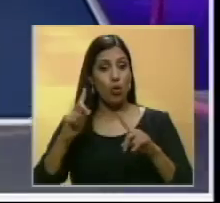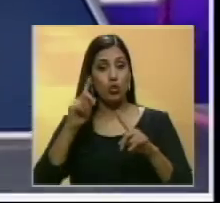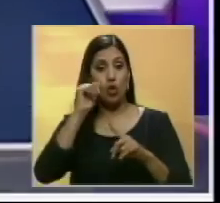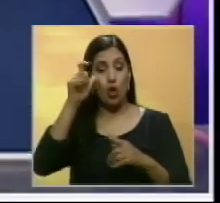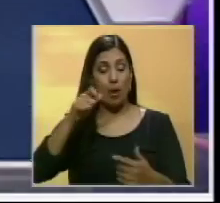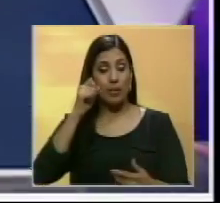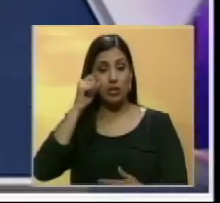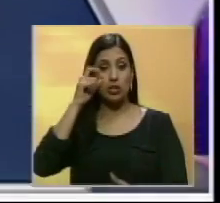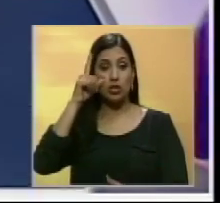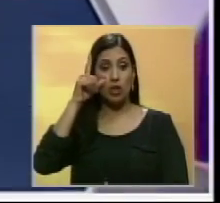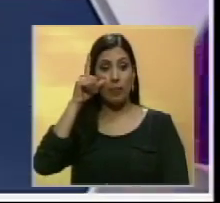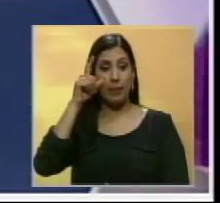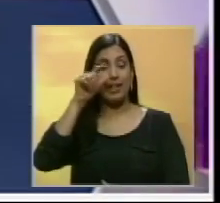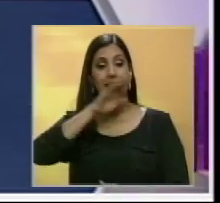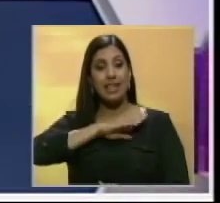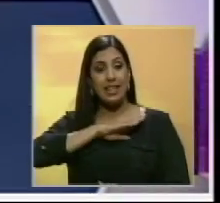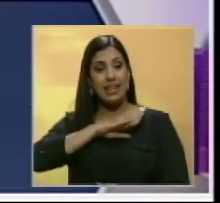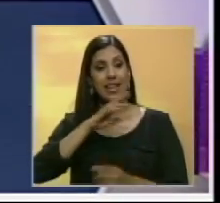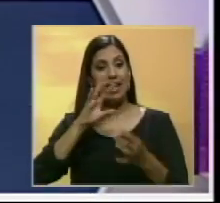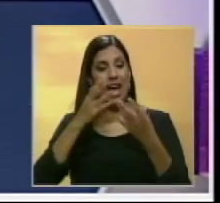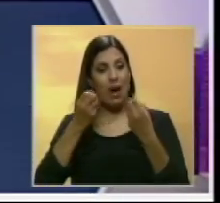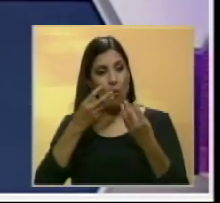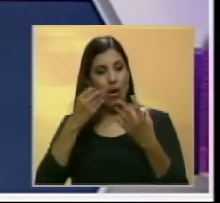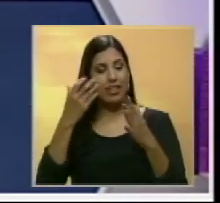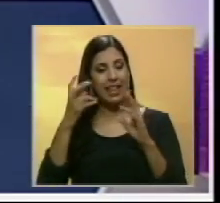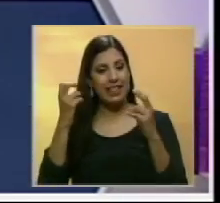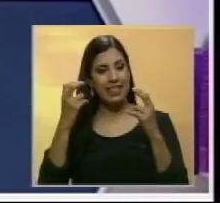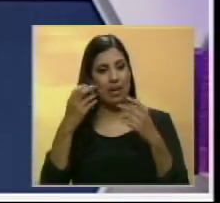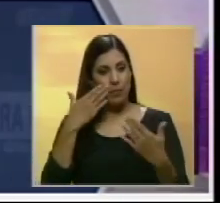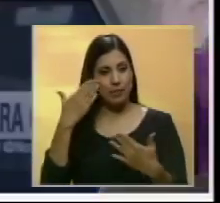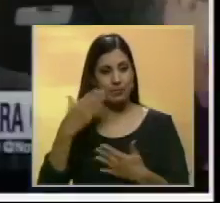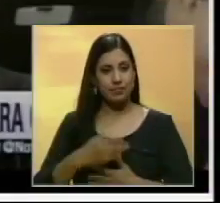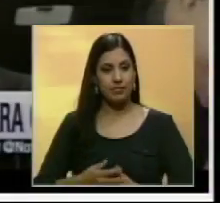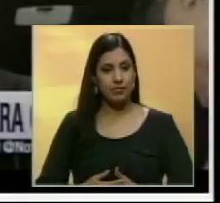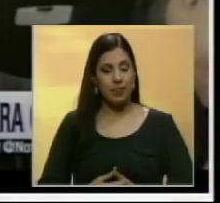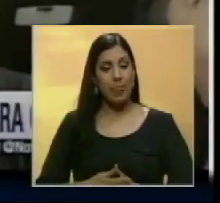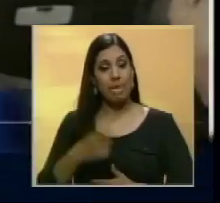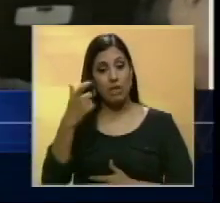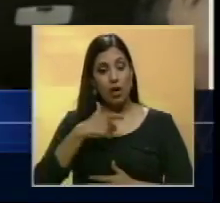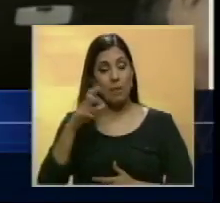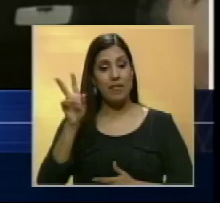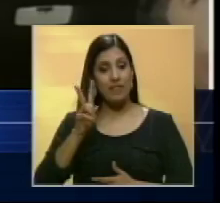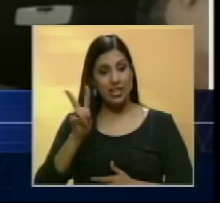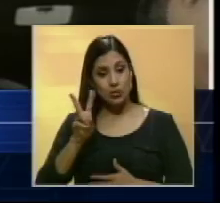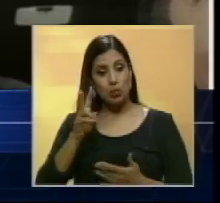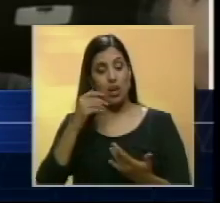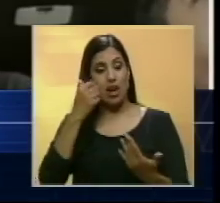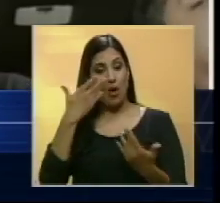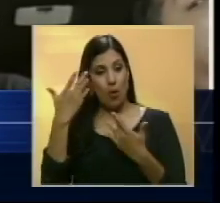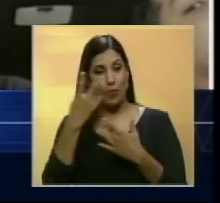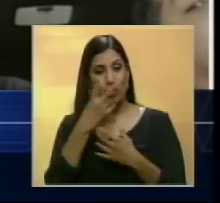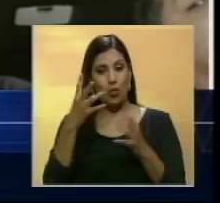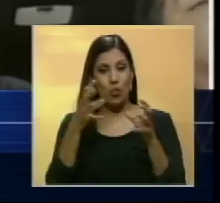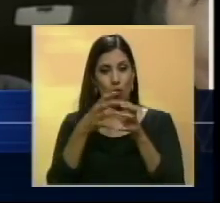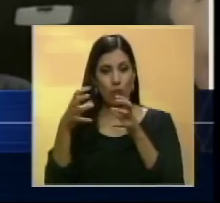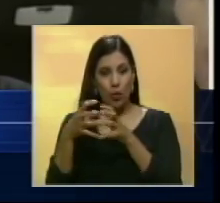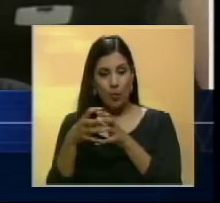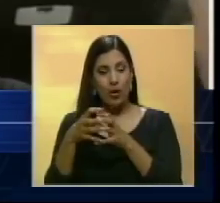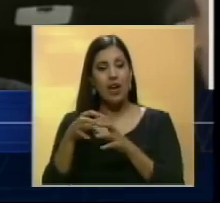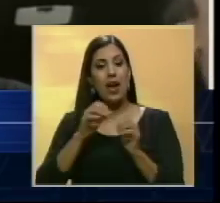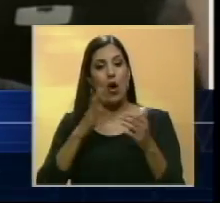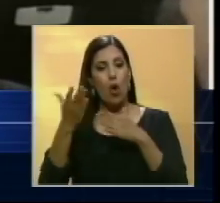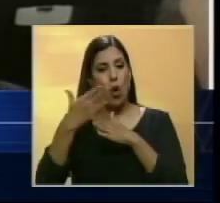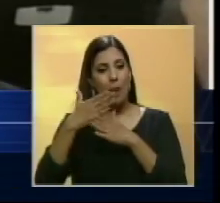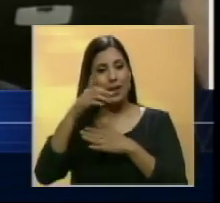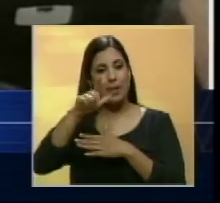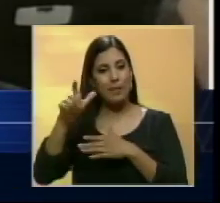quien sorprendió a sus seguidores interpretando unos temas inéditos. El venezolano del dúo Chino y Nacho, Miguel Ignacio Mendoza,